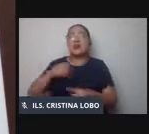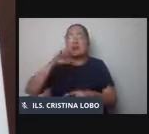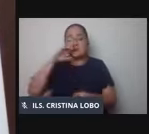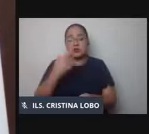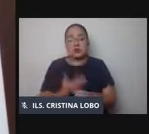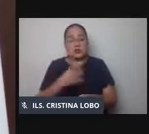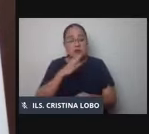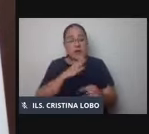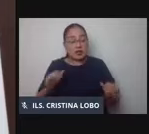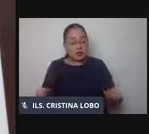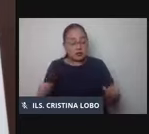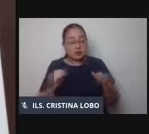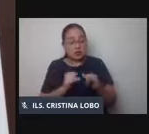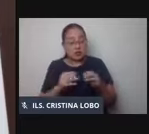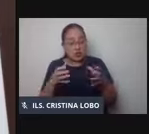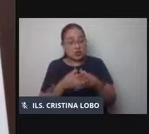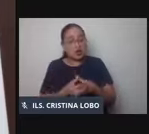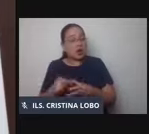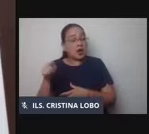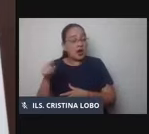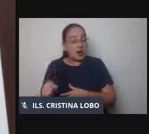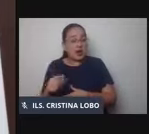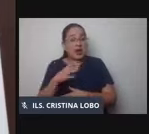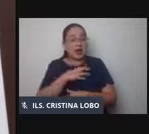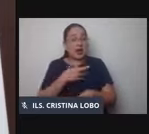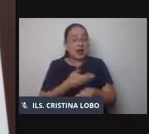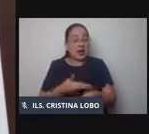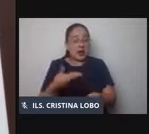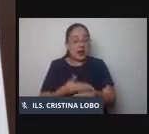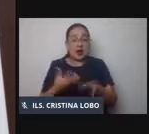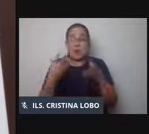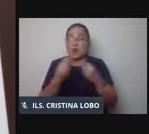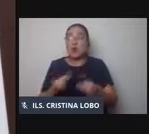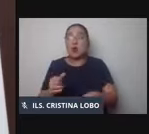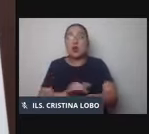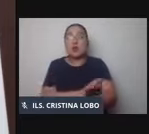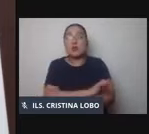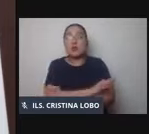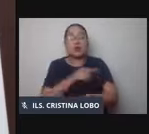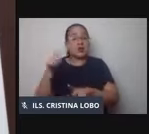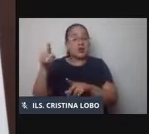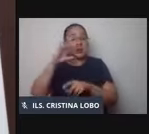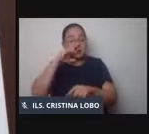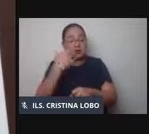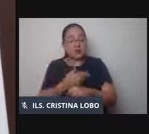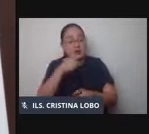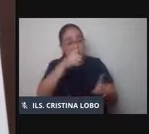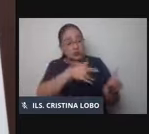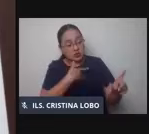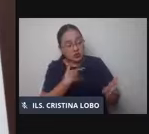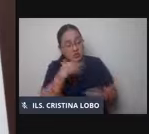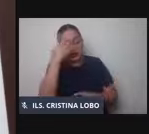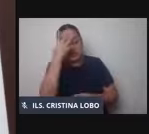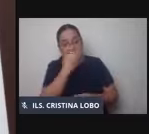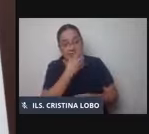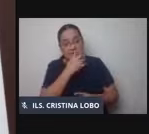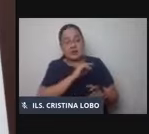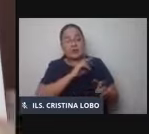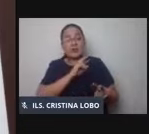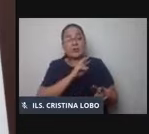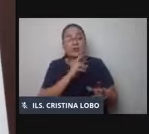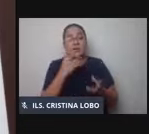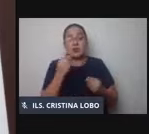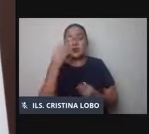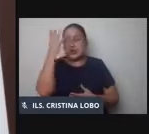tenemos organismos institucionales que gestionan muchas emociones. Si te pones triste, por ejemplo, y llegas a una tristeza muy profunda,